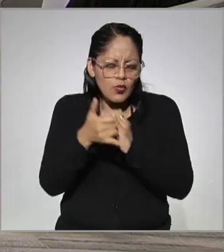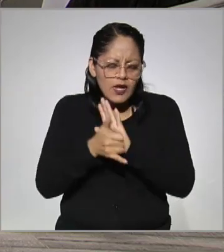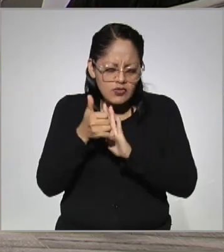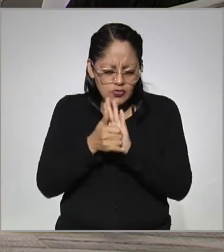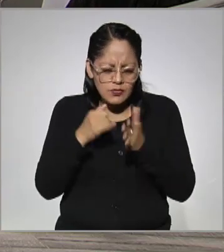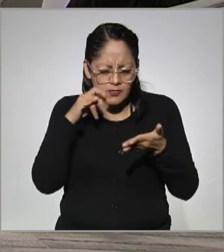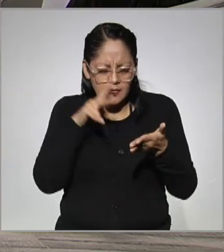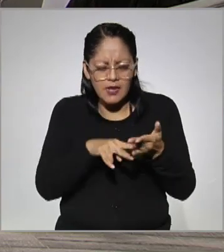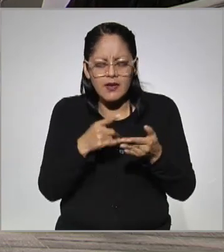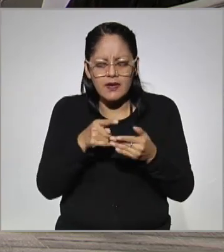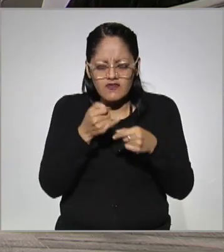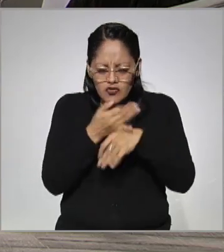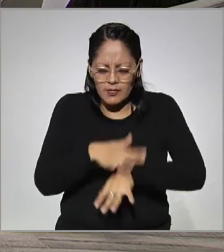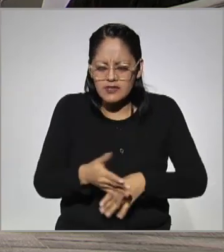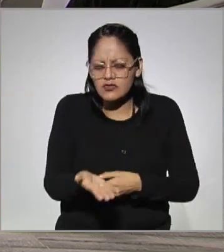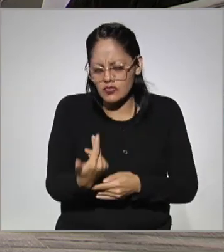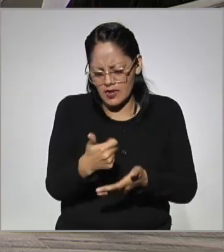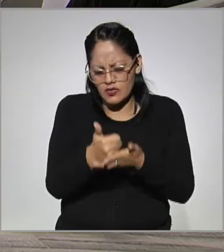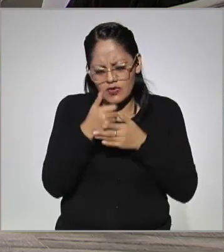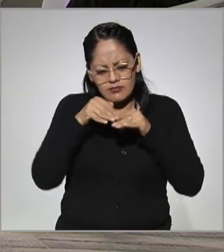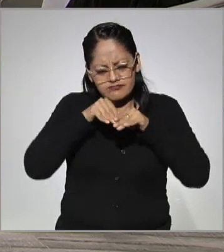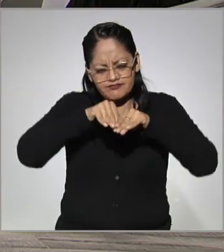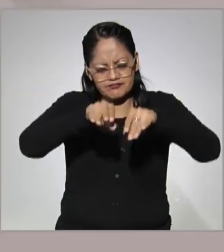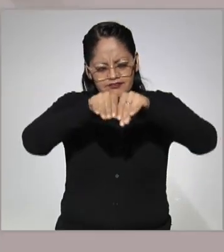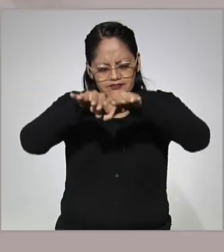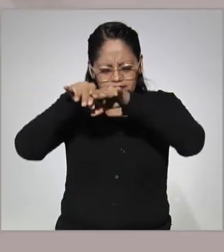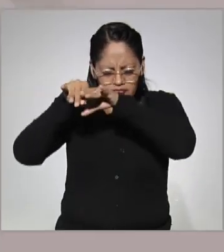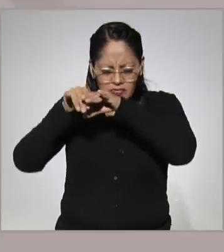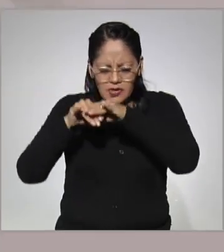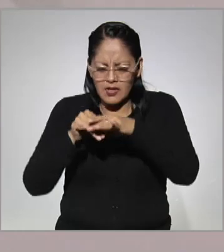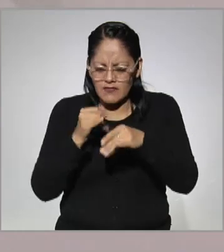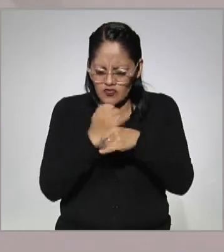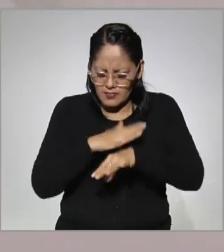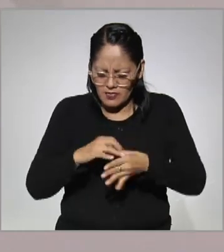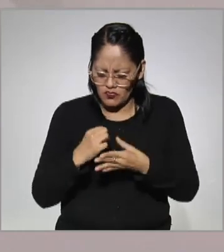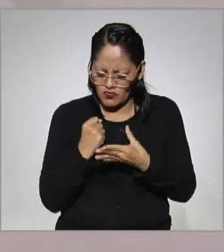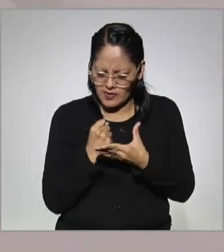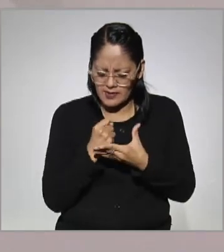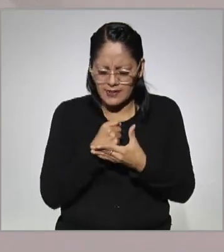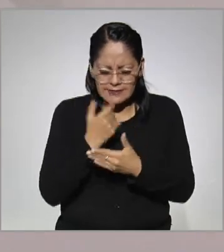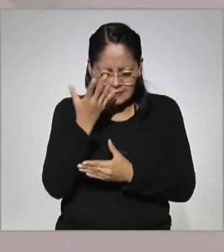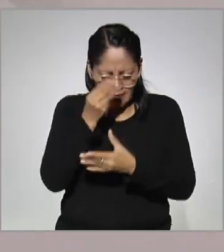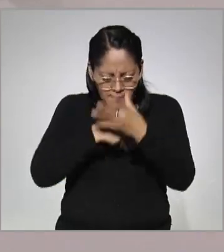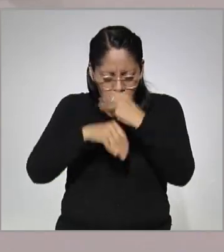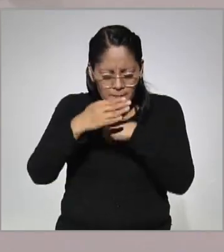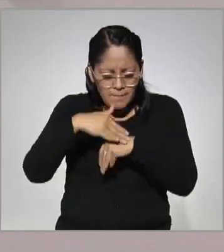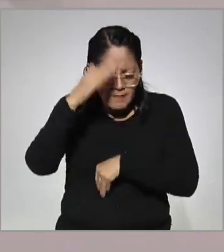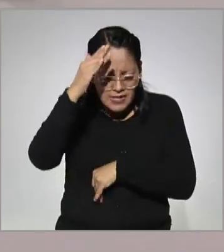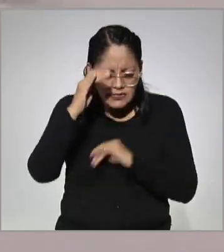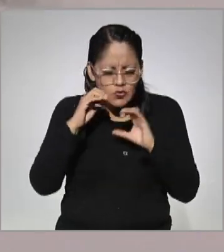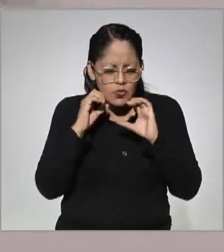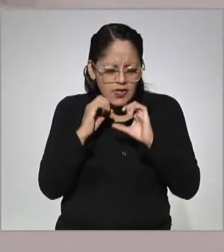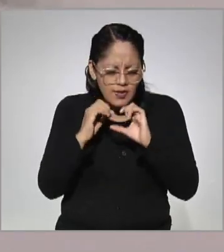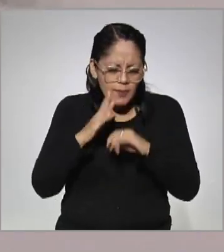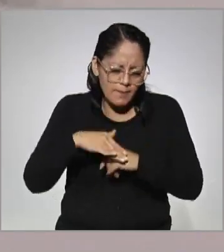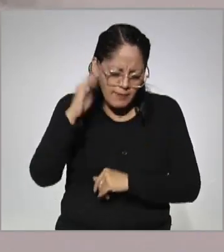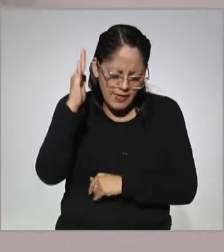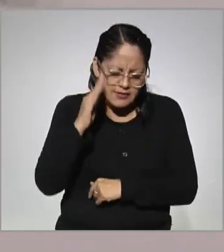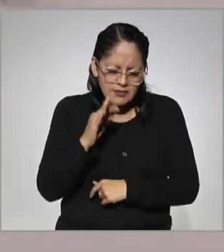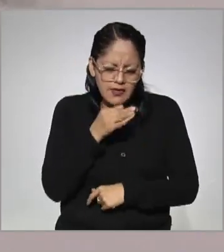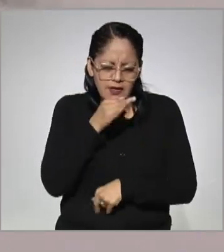para esparcir esta información. Esta información es poder y mientras más sepamos, más nos podemos cuidar. Este programa es para ustedes y